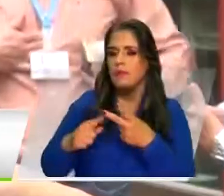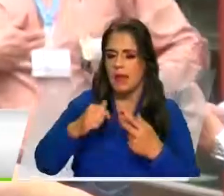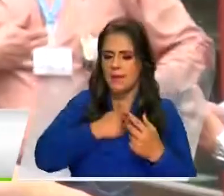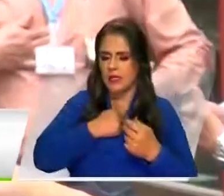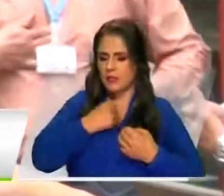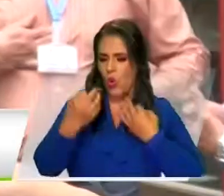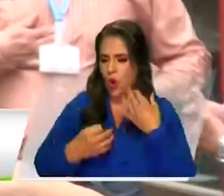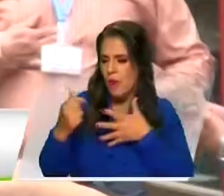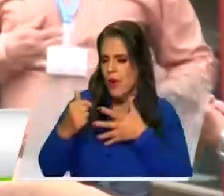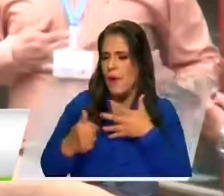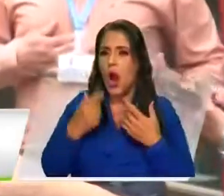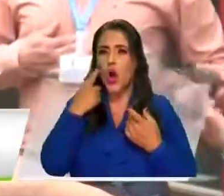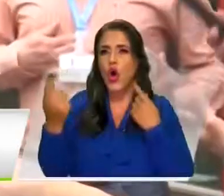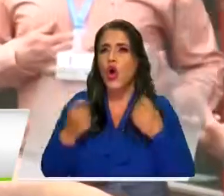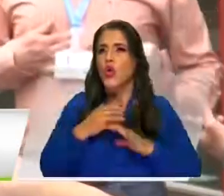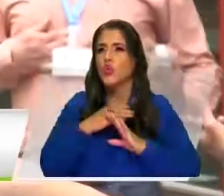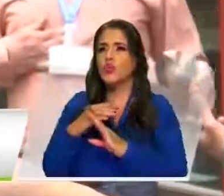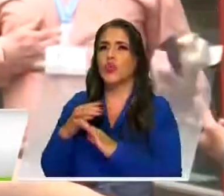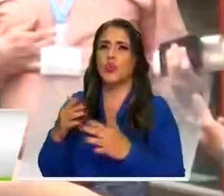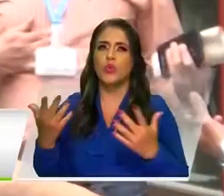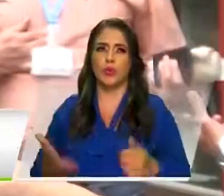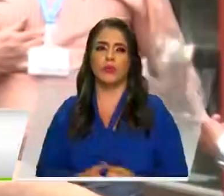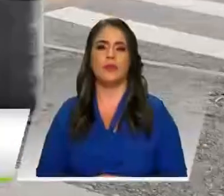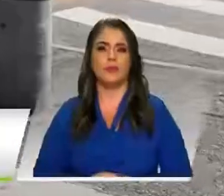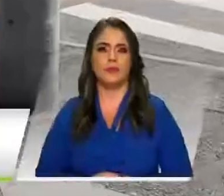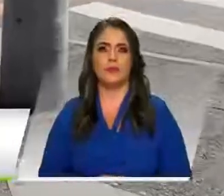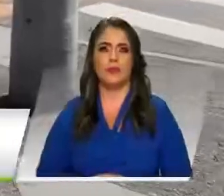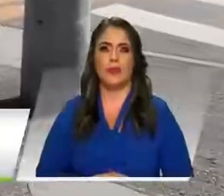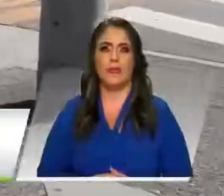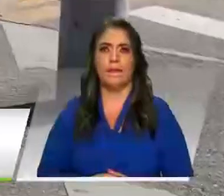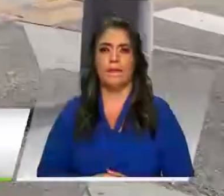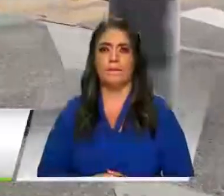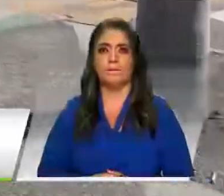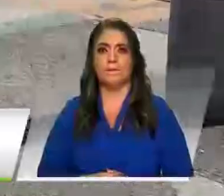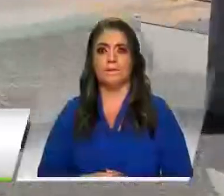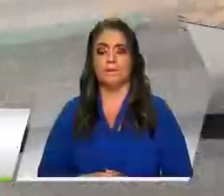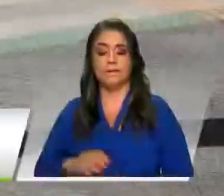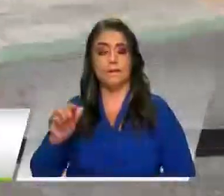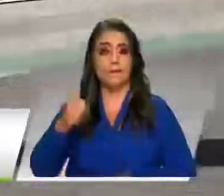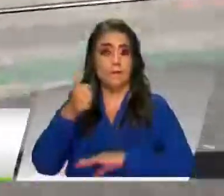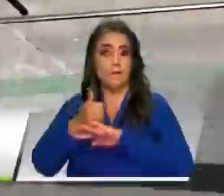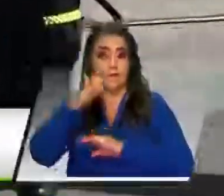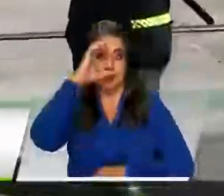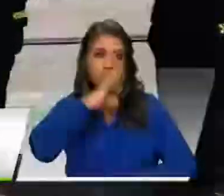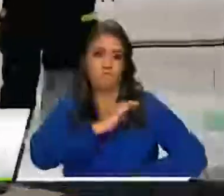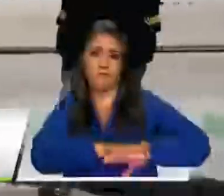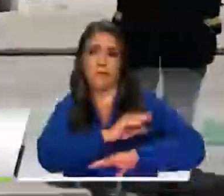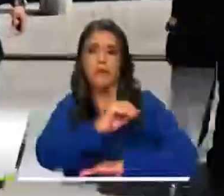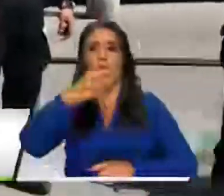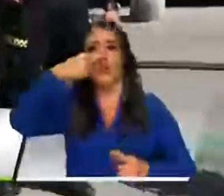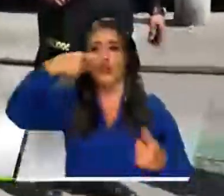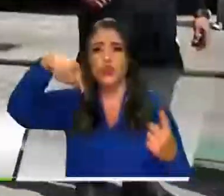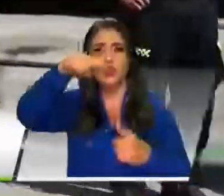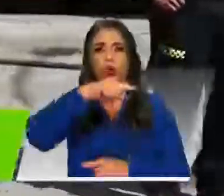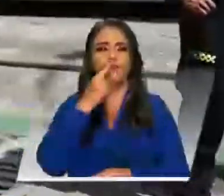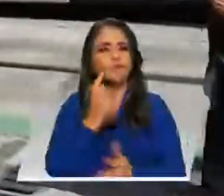autocuidados y también hacer controles en los establecimientos abiertos al público. El alto oficial también recomendó a los turistas hacer